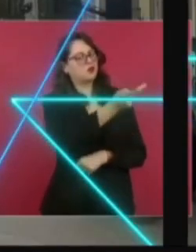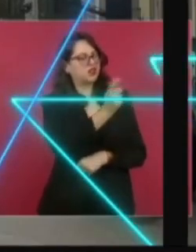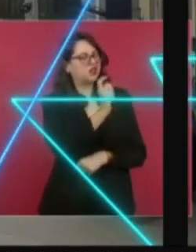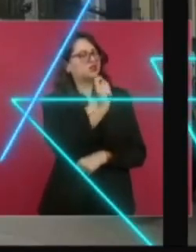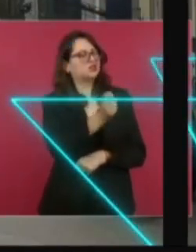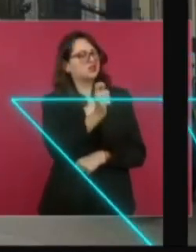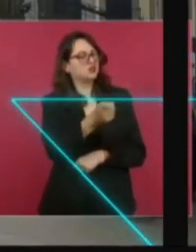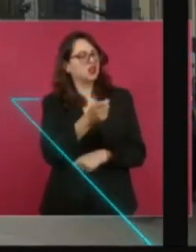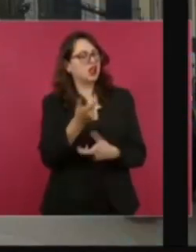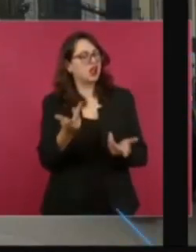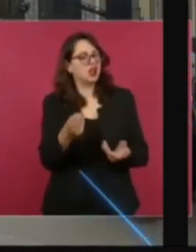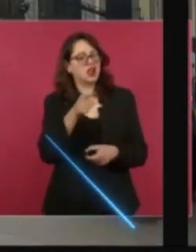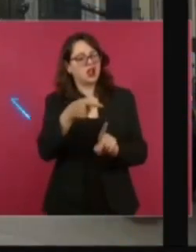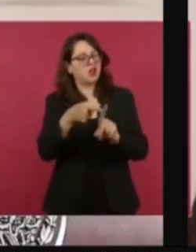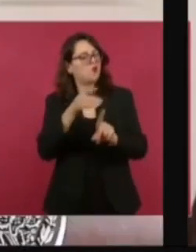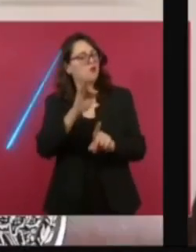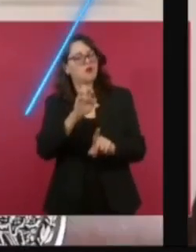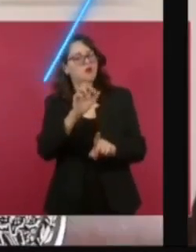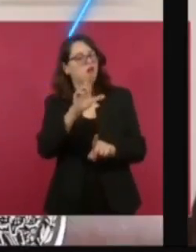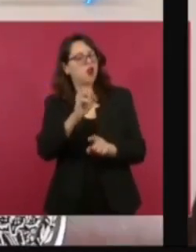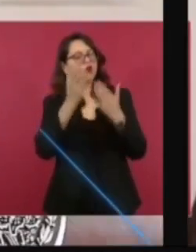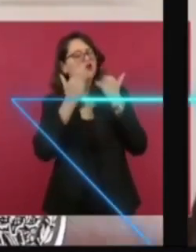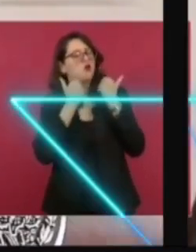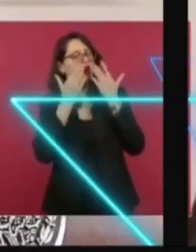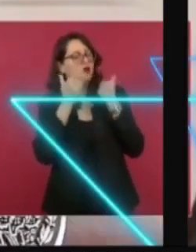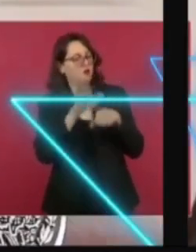fue al fiscal